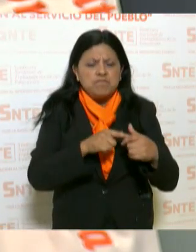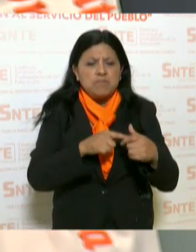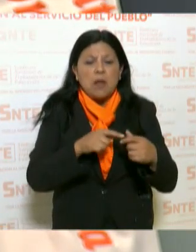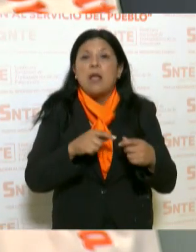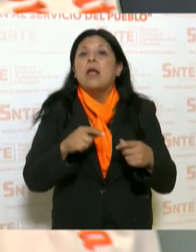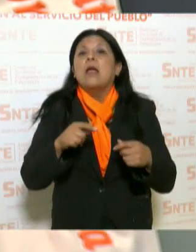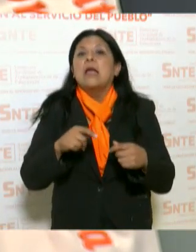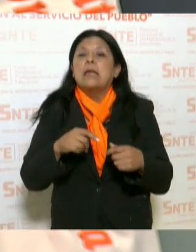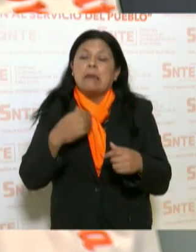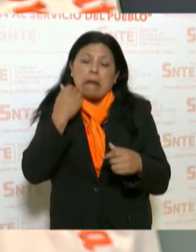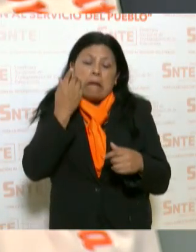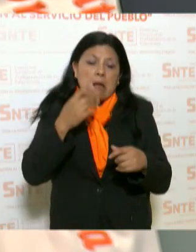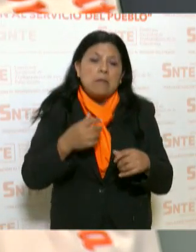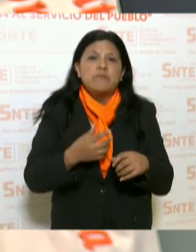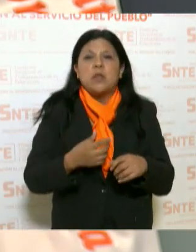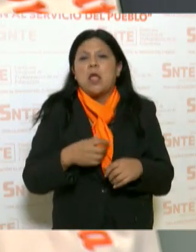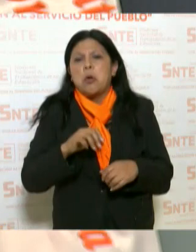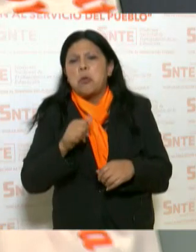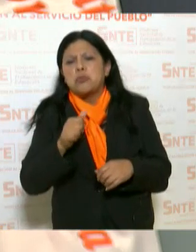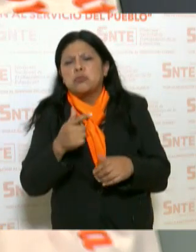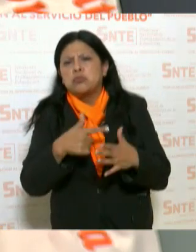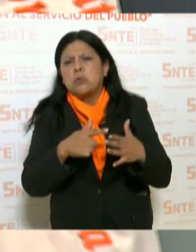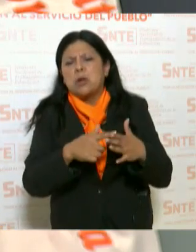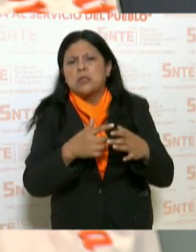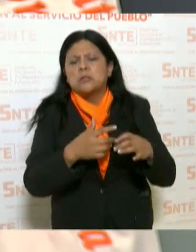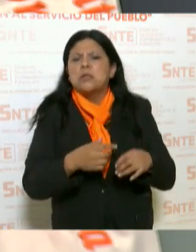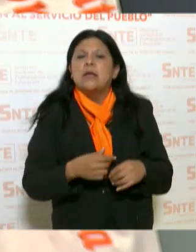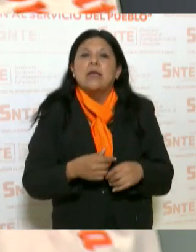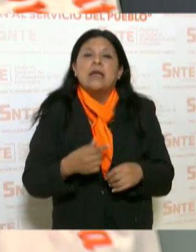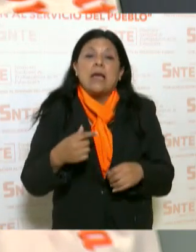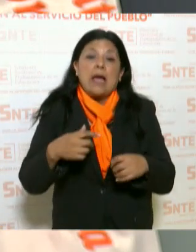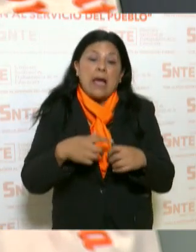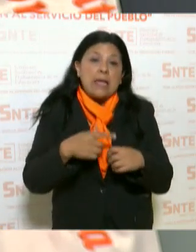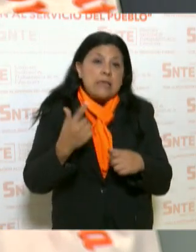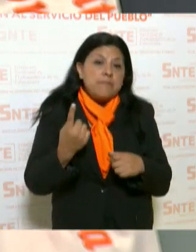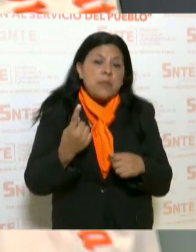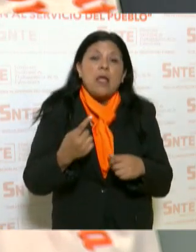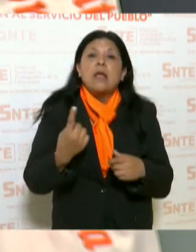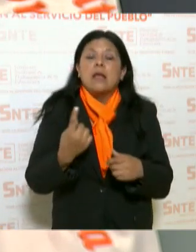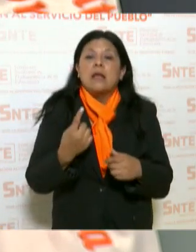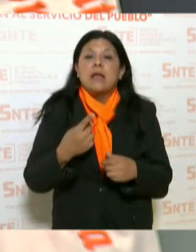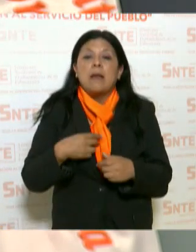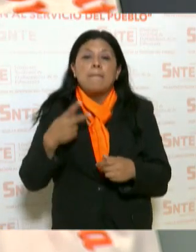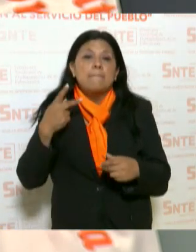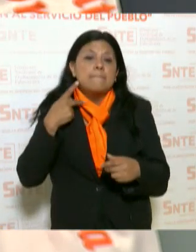27 queda establecido que el petróleo es de la nación,